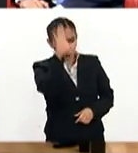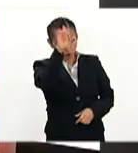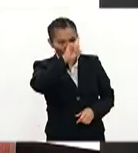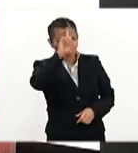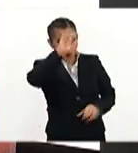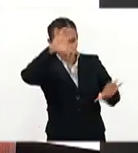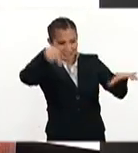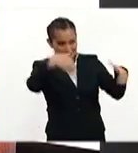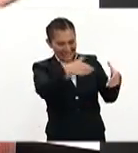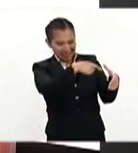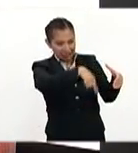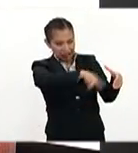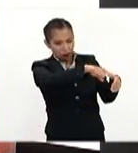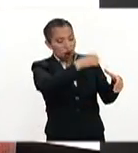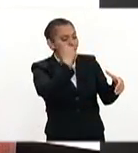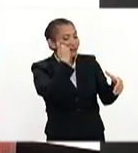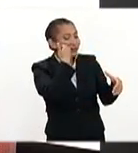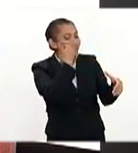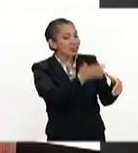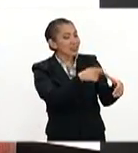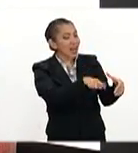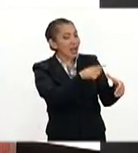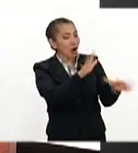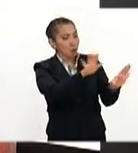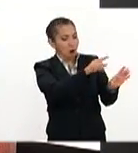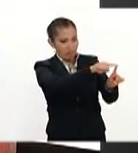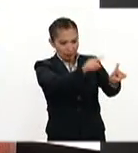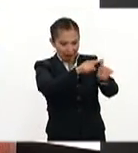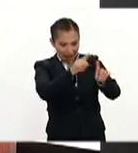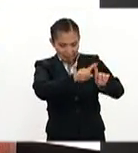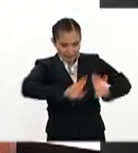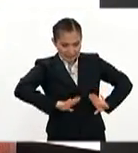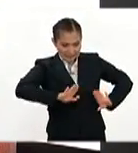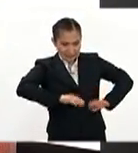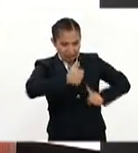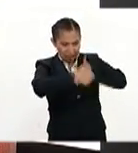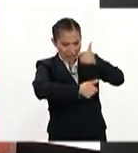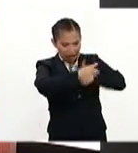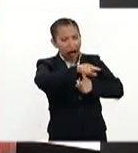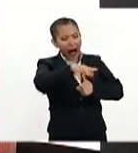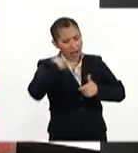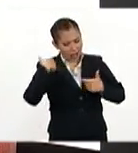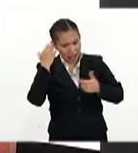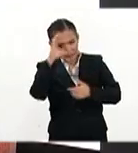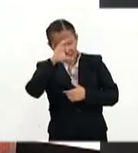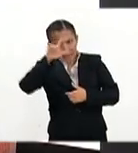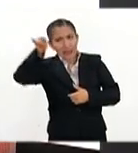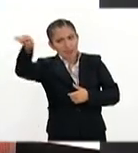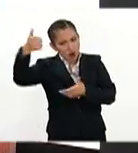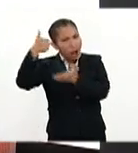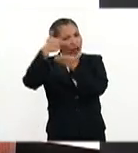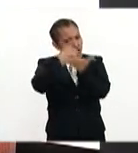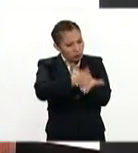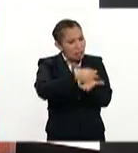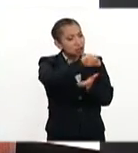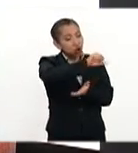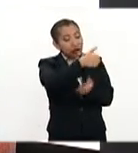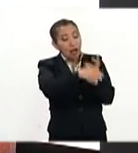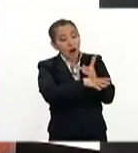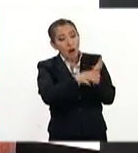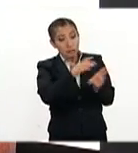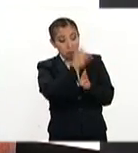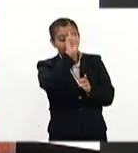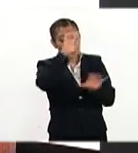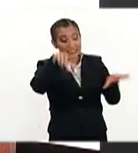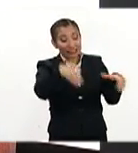Consejo trata de ser interdisciplinario. Entonces, bueno, sí tenemos la parte académica de los científicos. Otro punto importante, porque